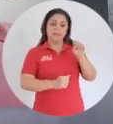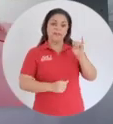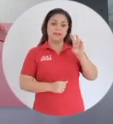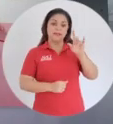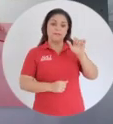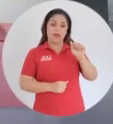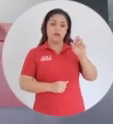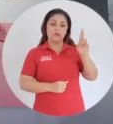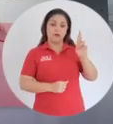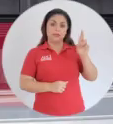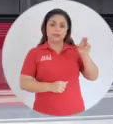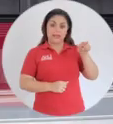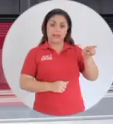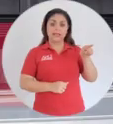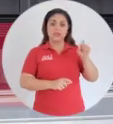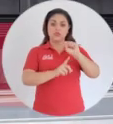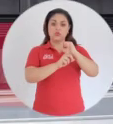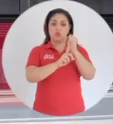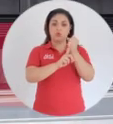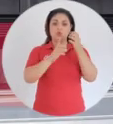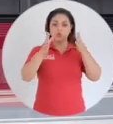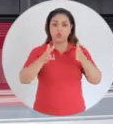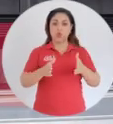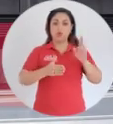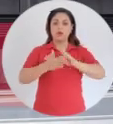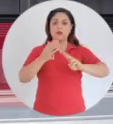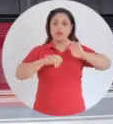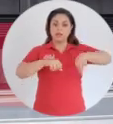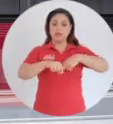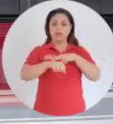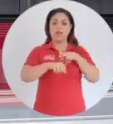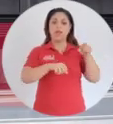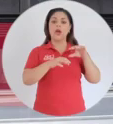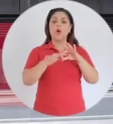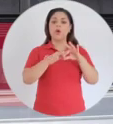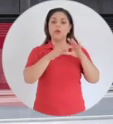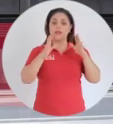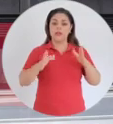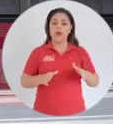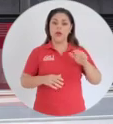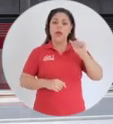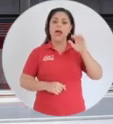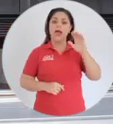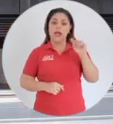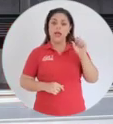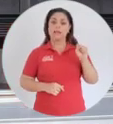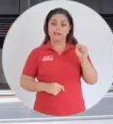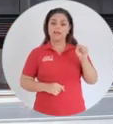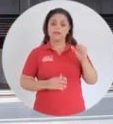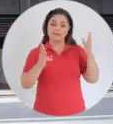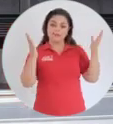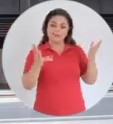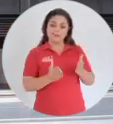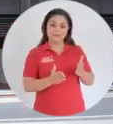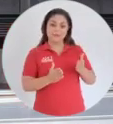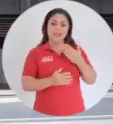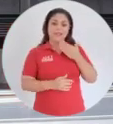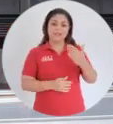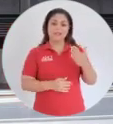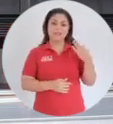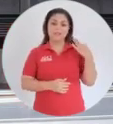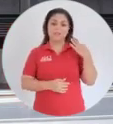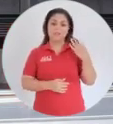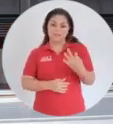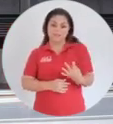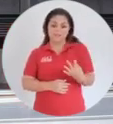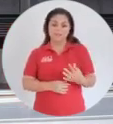es socióloga de la Universidad Nacional, de la Escuela de Sociología, y coordinadora del ACAS por nuestro país. Bienvenida, Silvia, a Una Mirada.